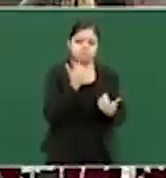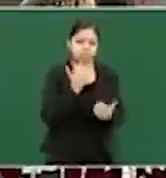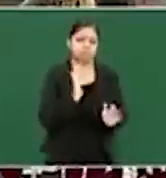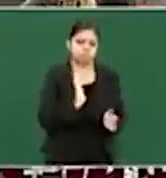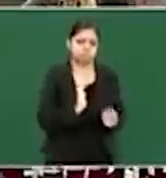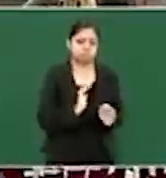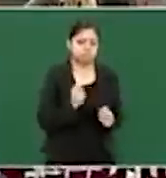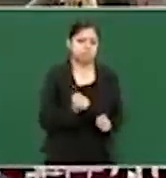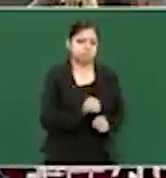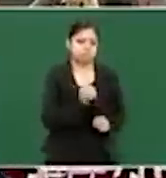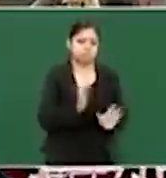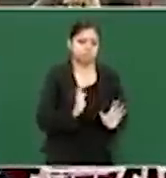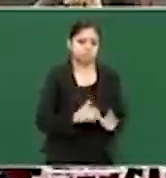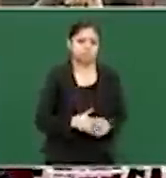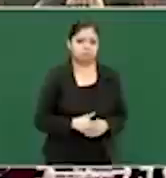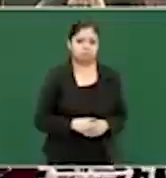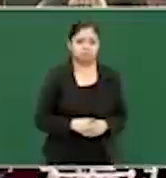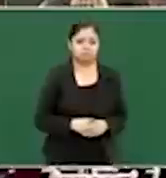afortunadamente.